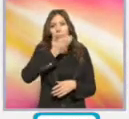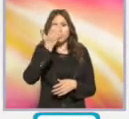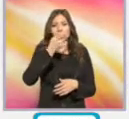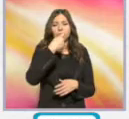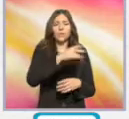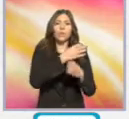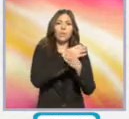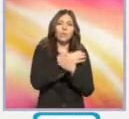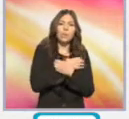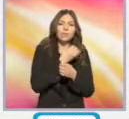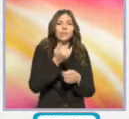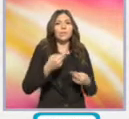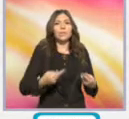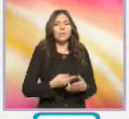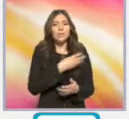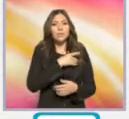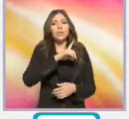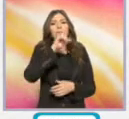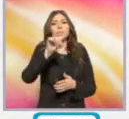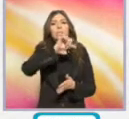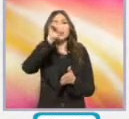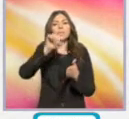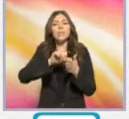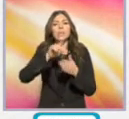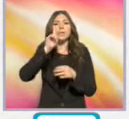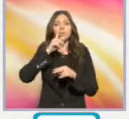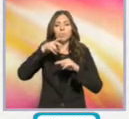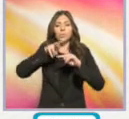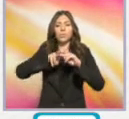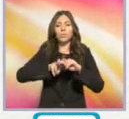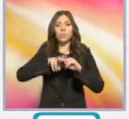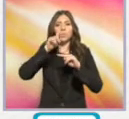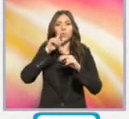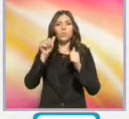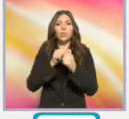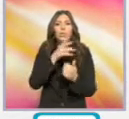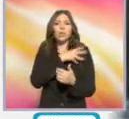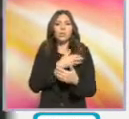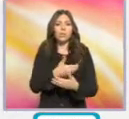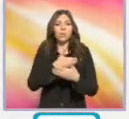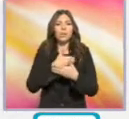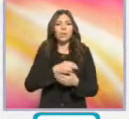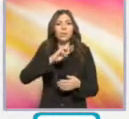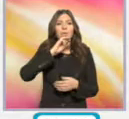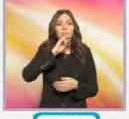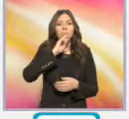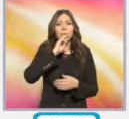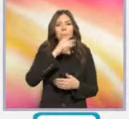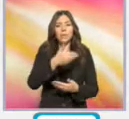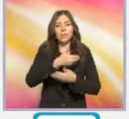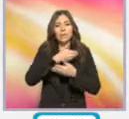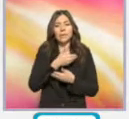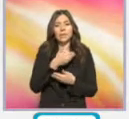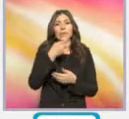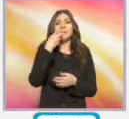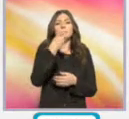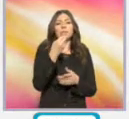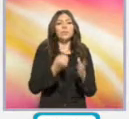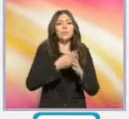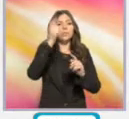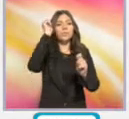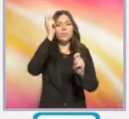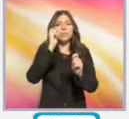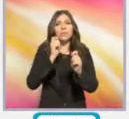luz, la educación. Y al centro vemos una mujer con un niño, la madre. Es un monumento hecho con una base de recinto, material de cantera.